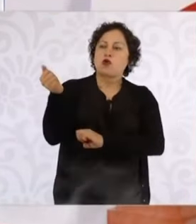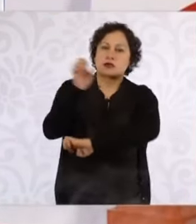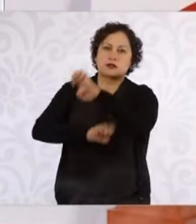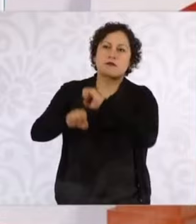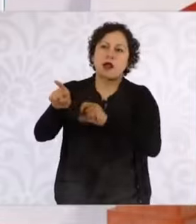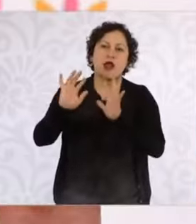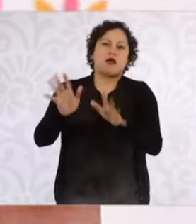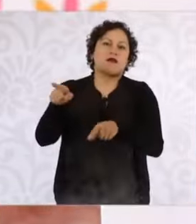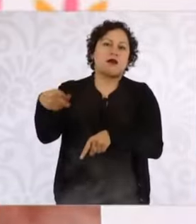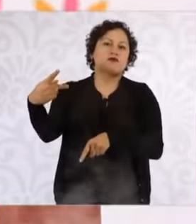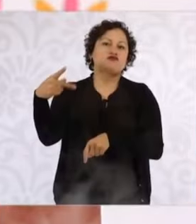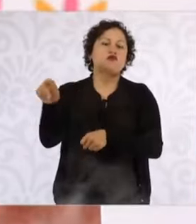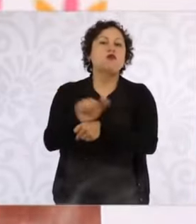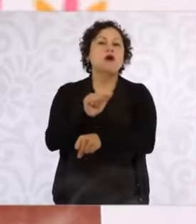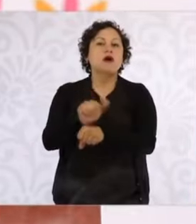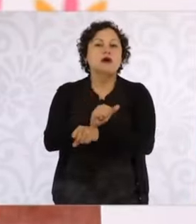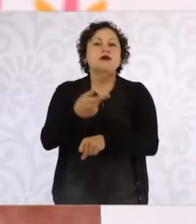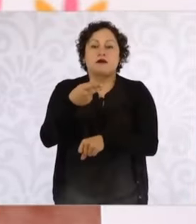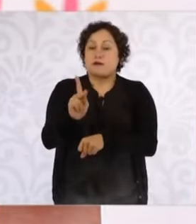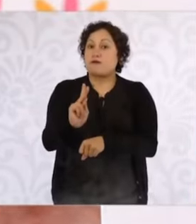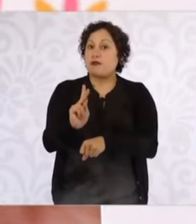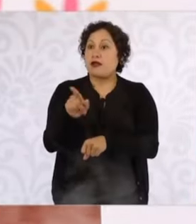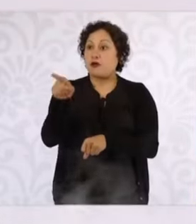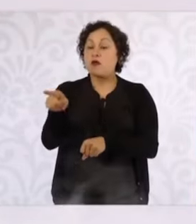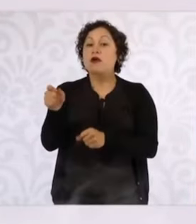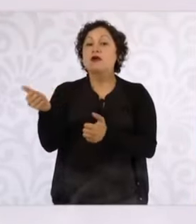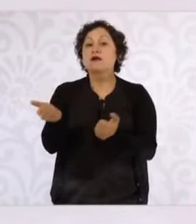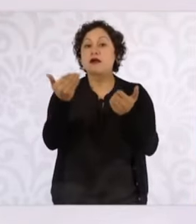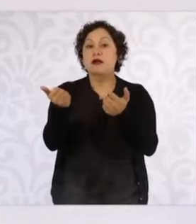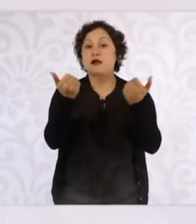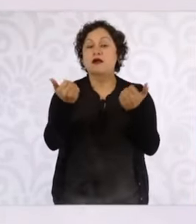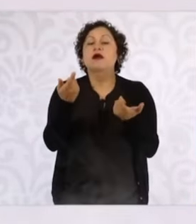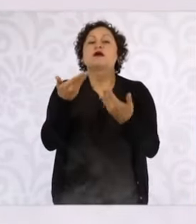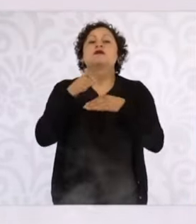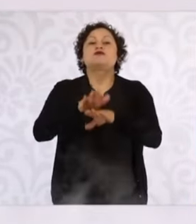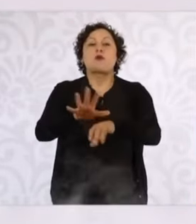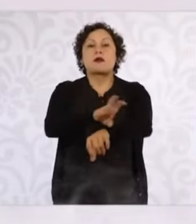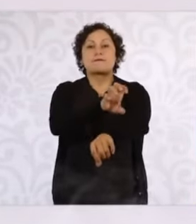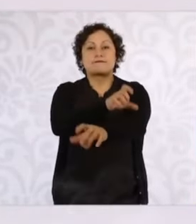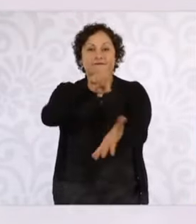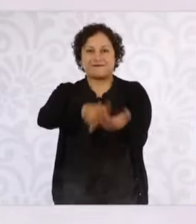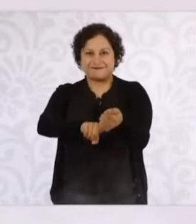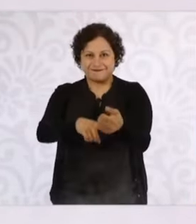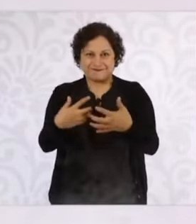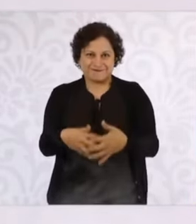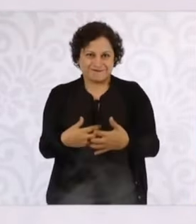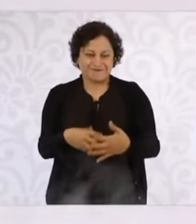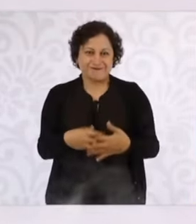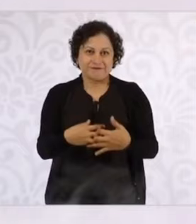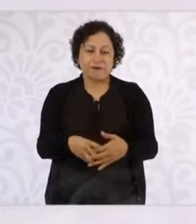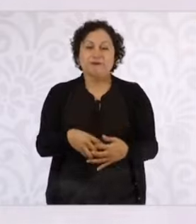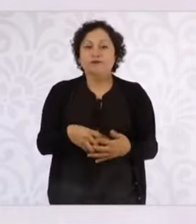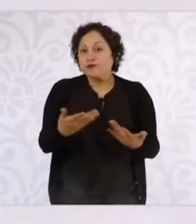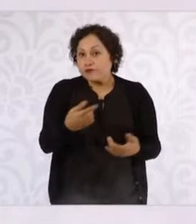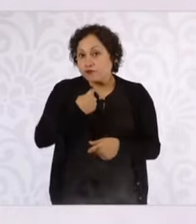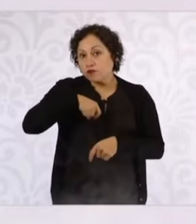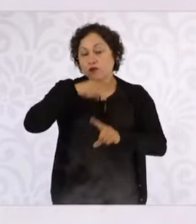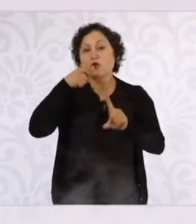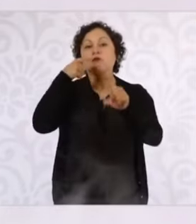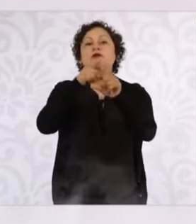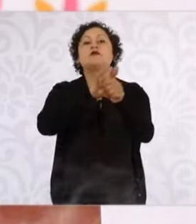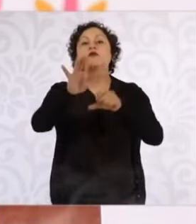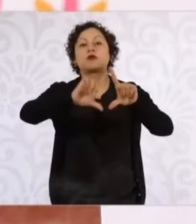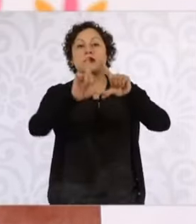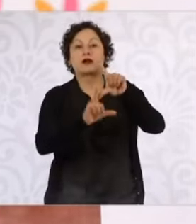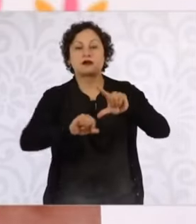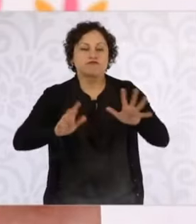vehículos eléctricos, aunque importan una parte muy importante, particularmente de la electrónica. Entonces, aquí lo que queremos es aumentar la producción nacional para el propio